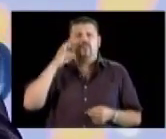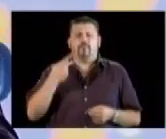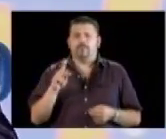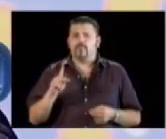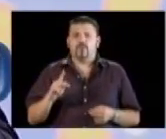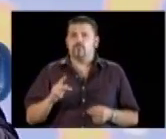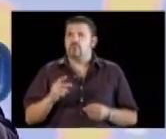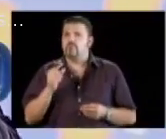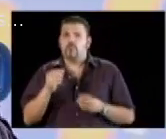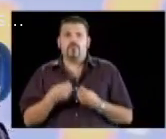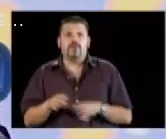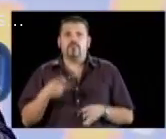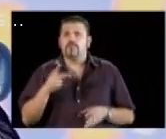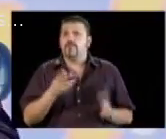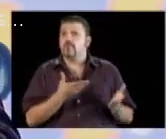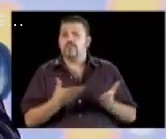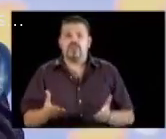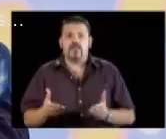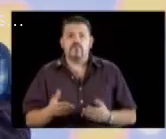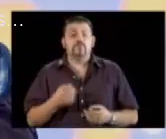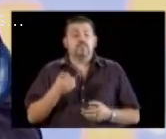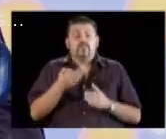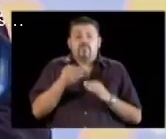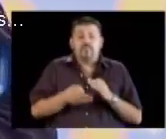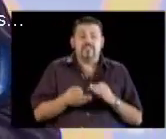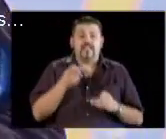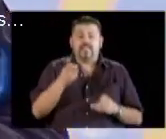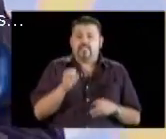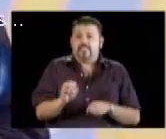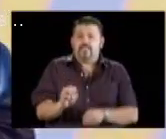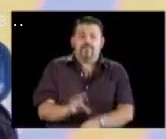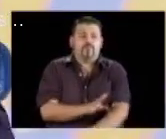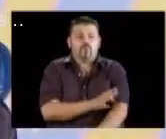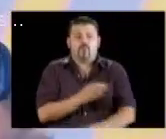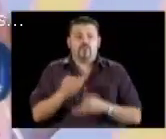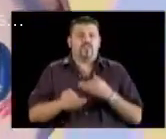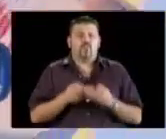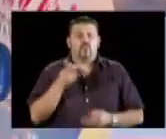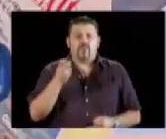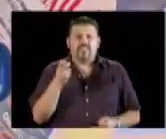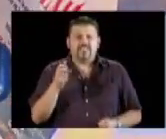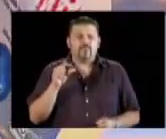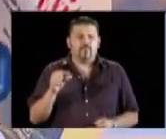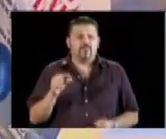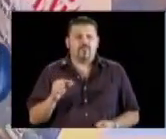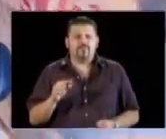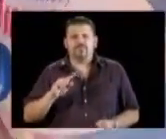pero llegamos. Pero al final de cuentas, esta emoción que traigo en este momento es